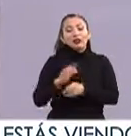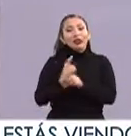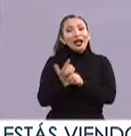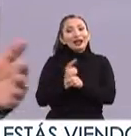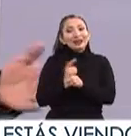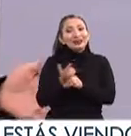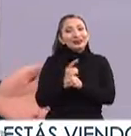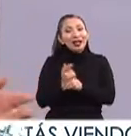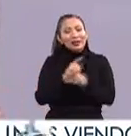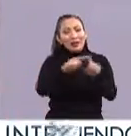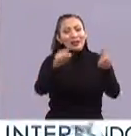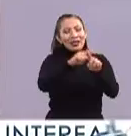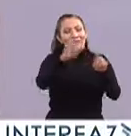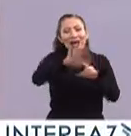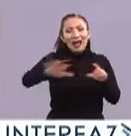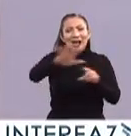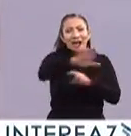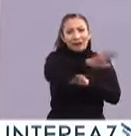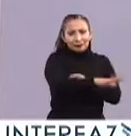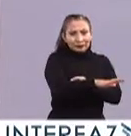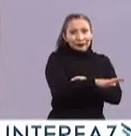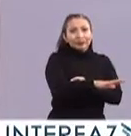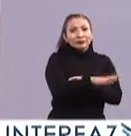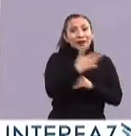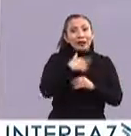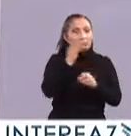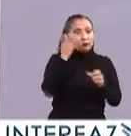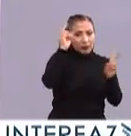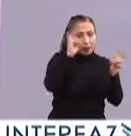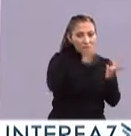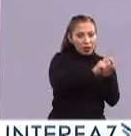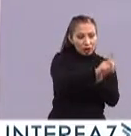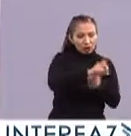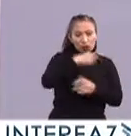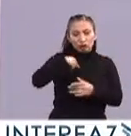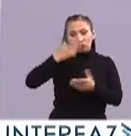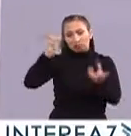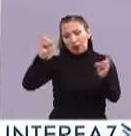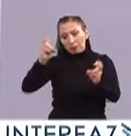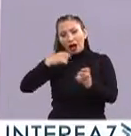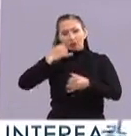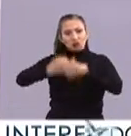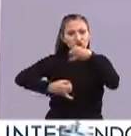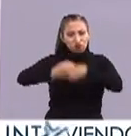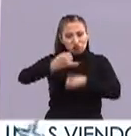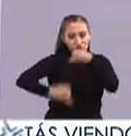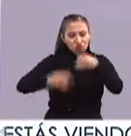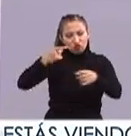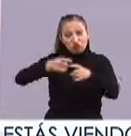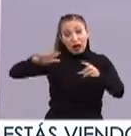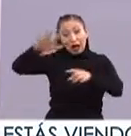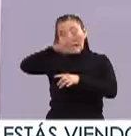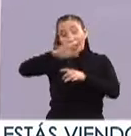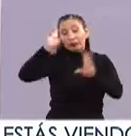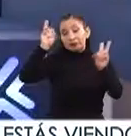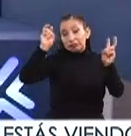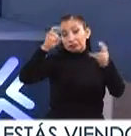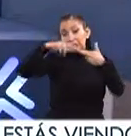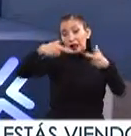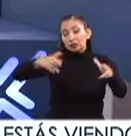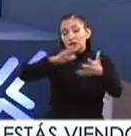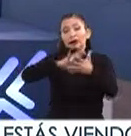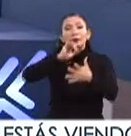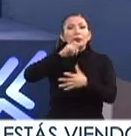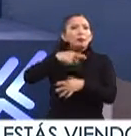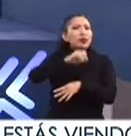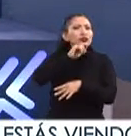carrera multidisciplinaria, es decir, que ven temas de derecho, ven temas jurídicos, sobre todo enfocados en el ámbito penal, pero también